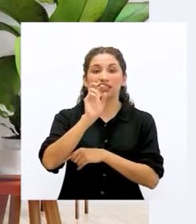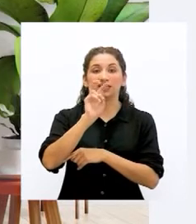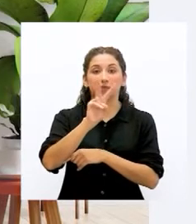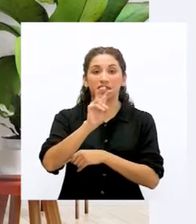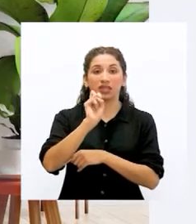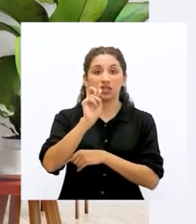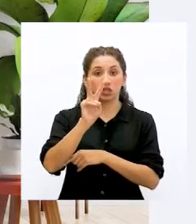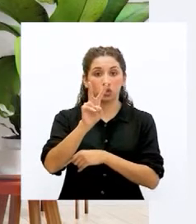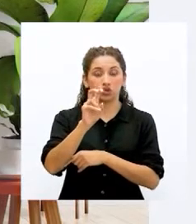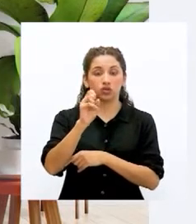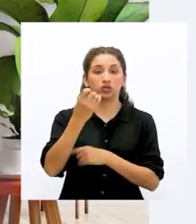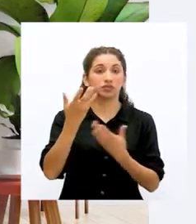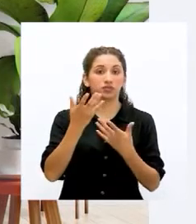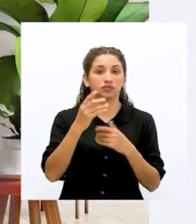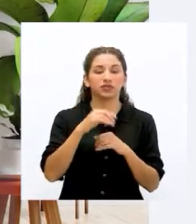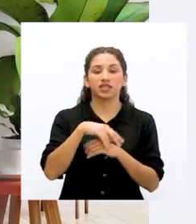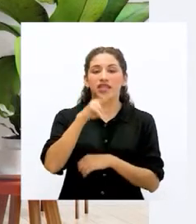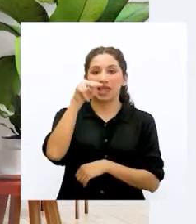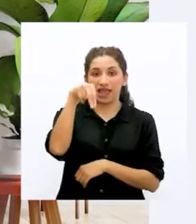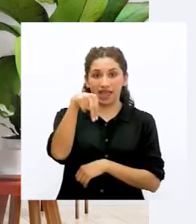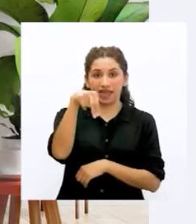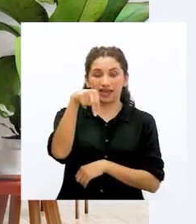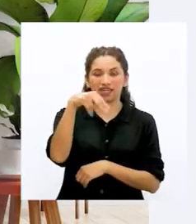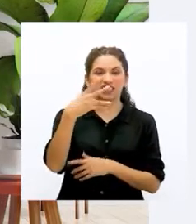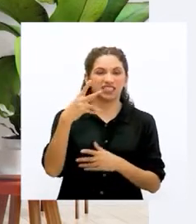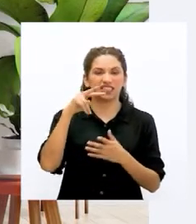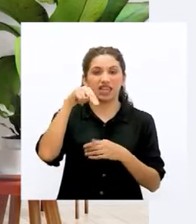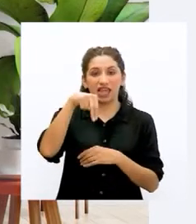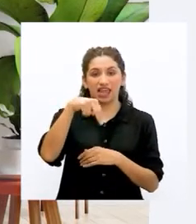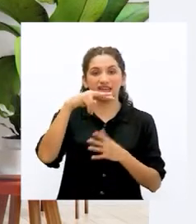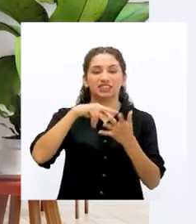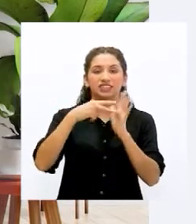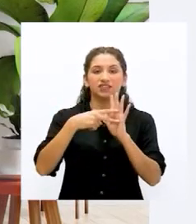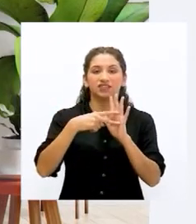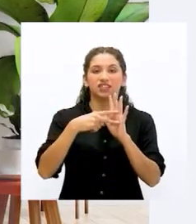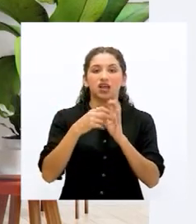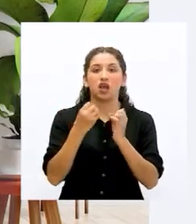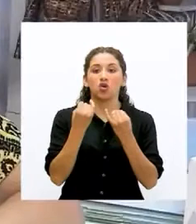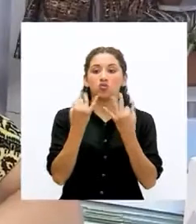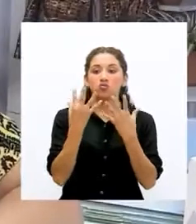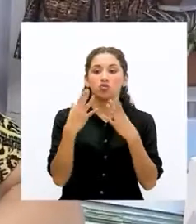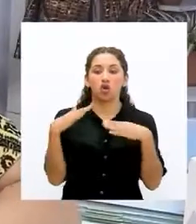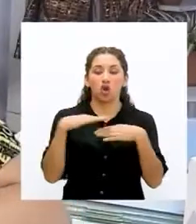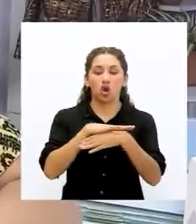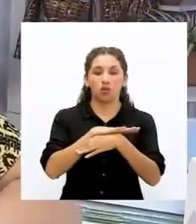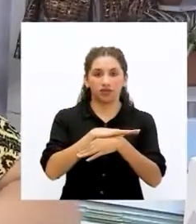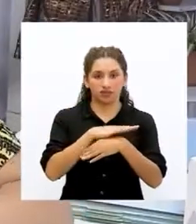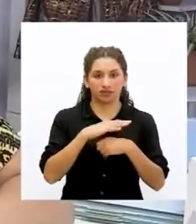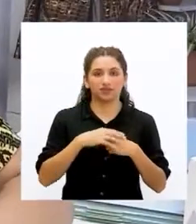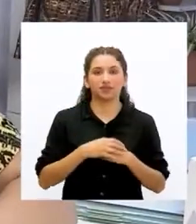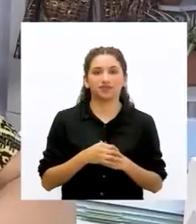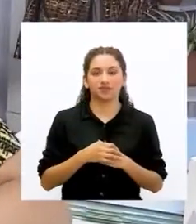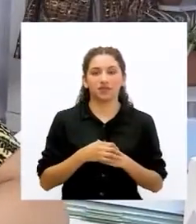3,322 por logaritmo de n, donde n es el número total de datos. A